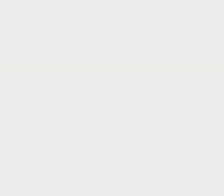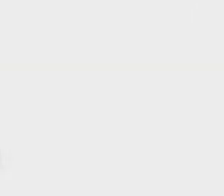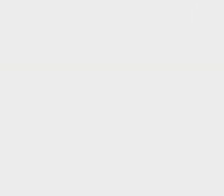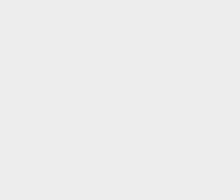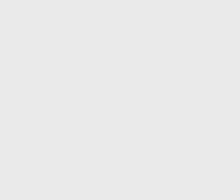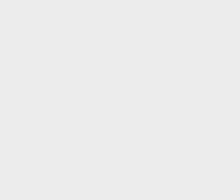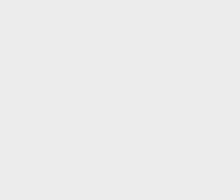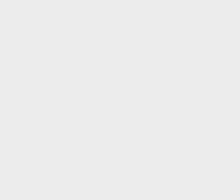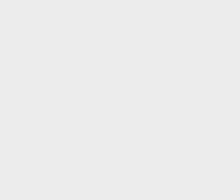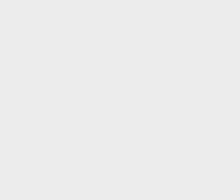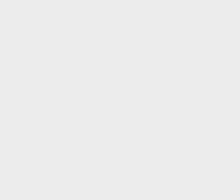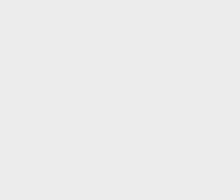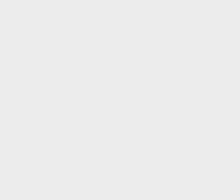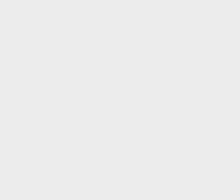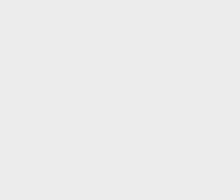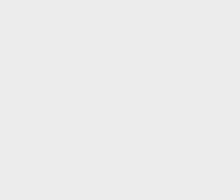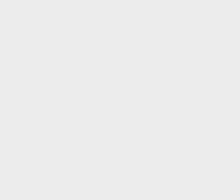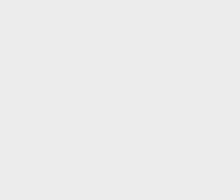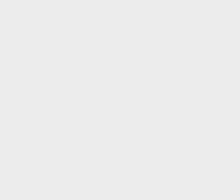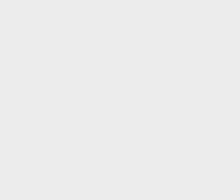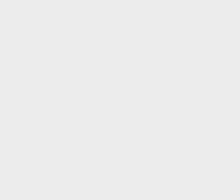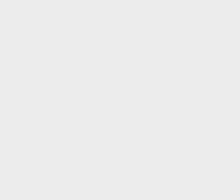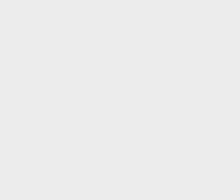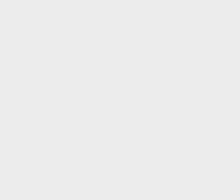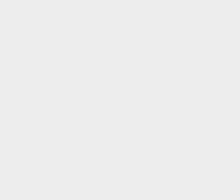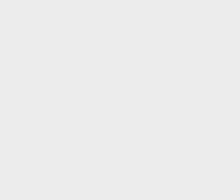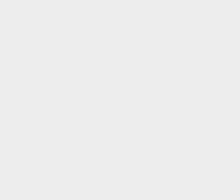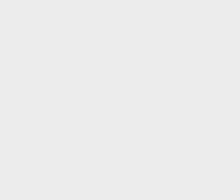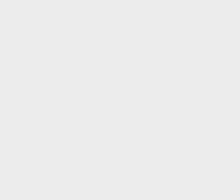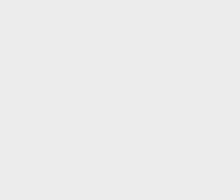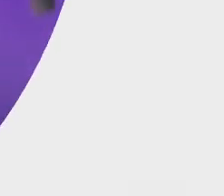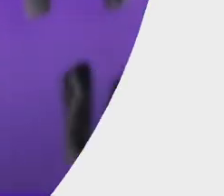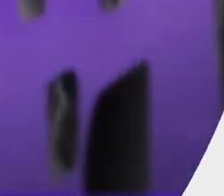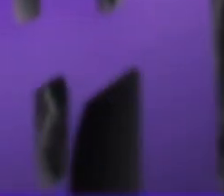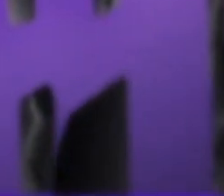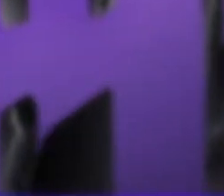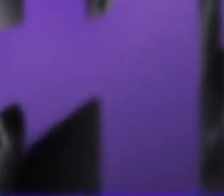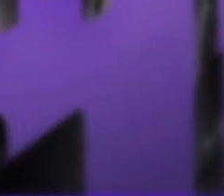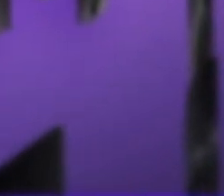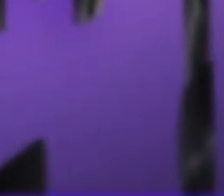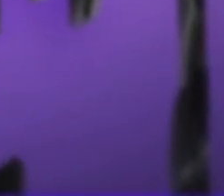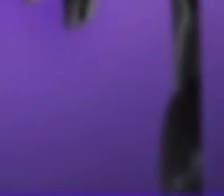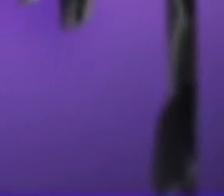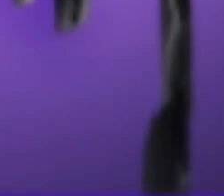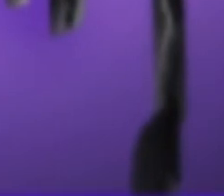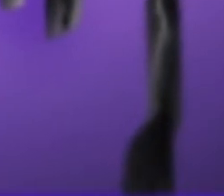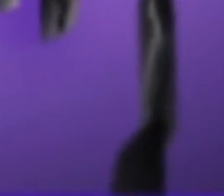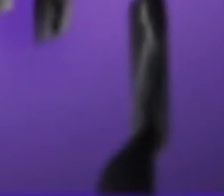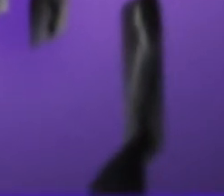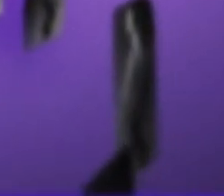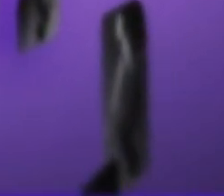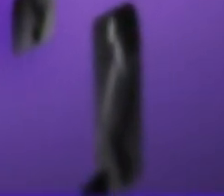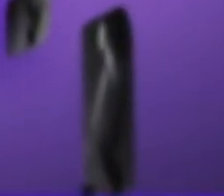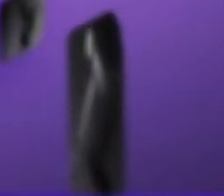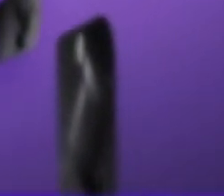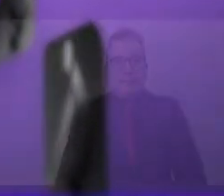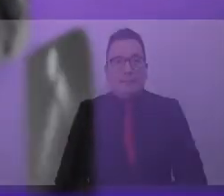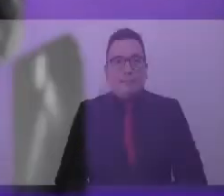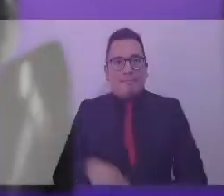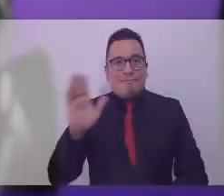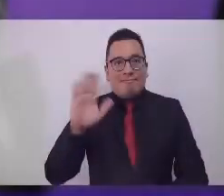de coahuila los temas democráticos electorales al alcance de la ciudadanía